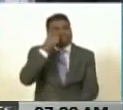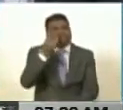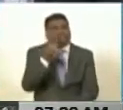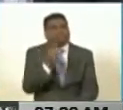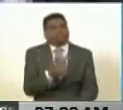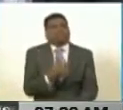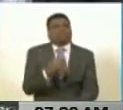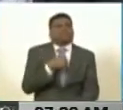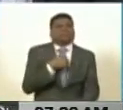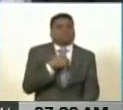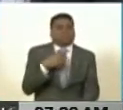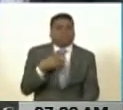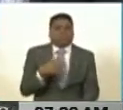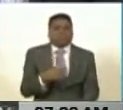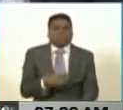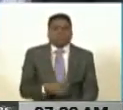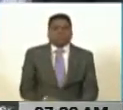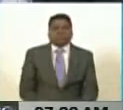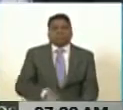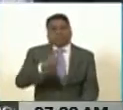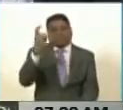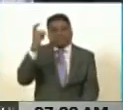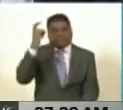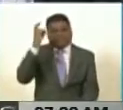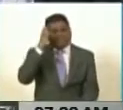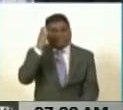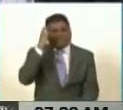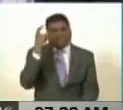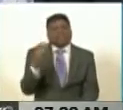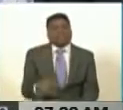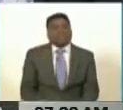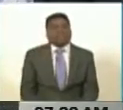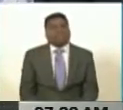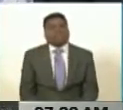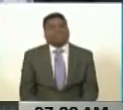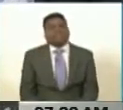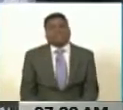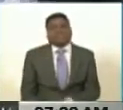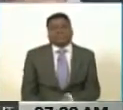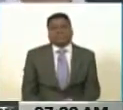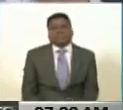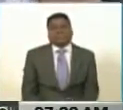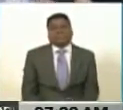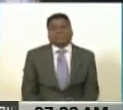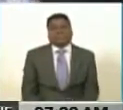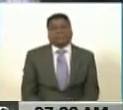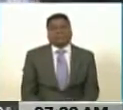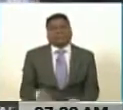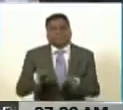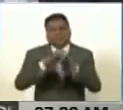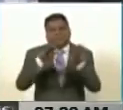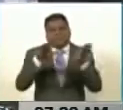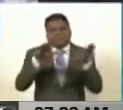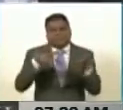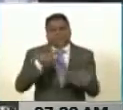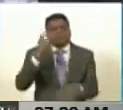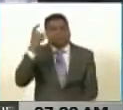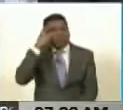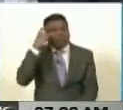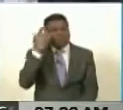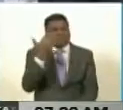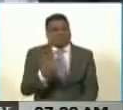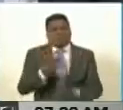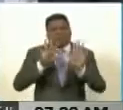apostar a que eso ocurra. Hay una fecha que se ha colocado en la mesa, en la agenda, que es el